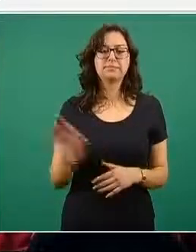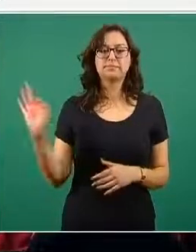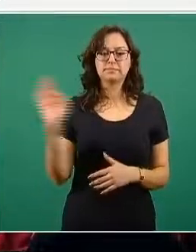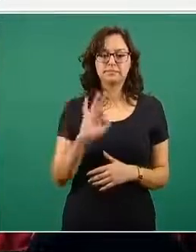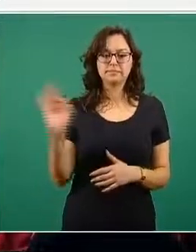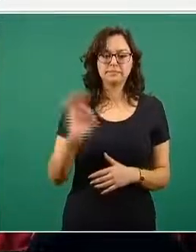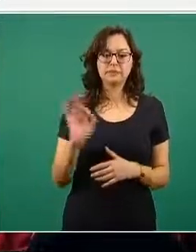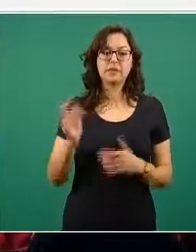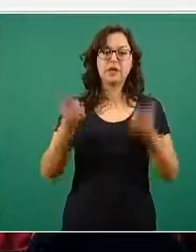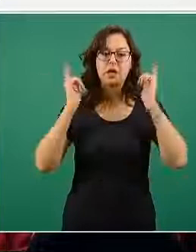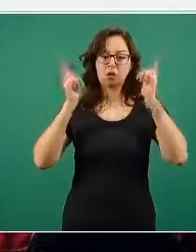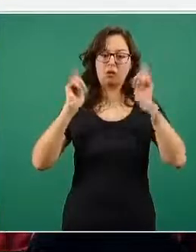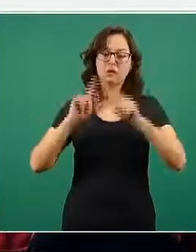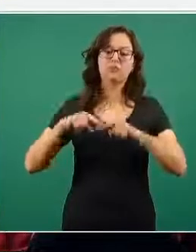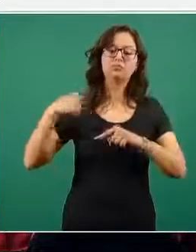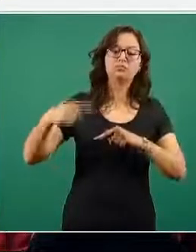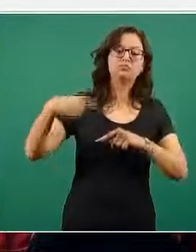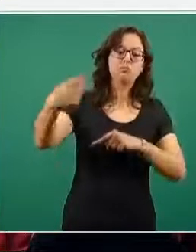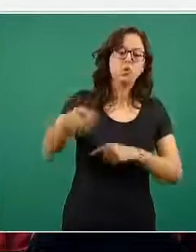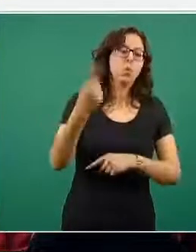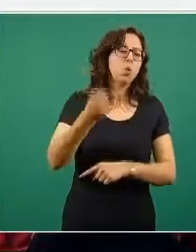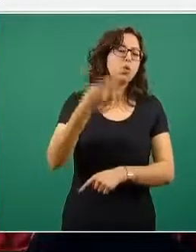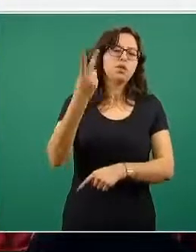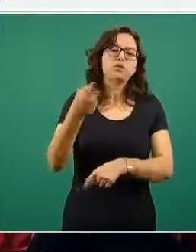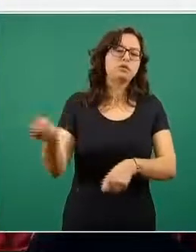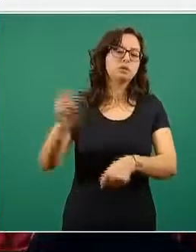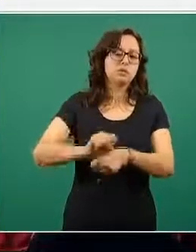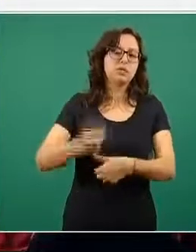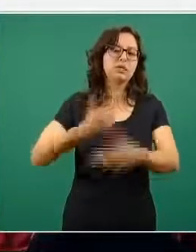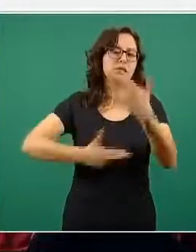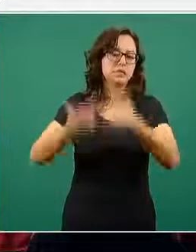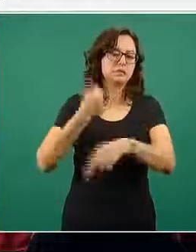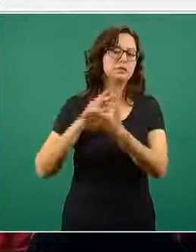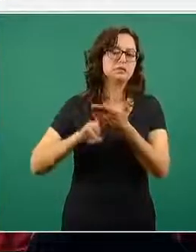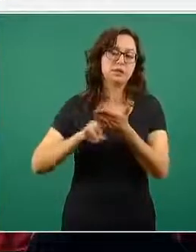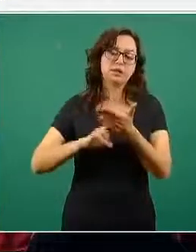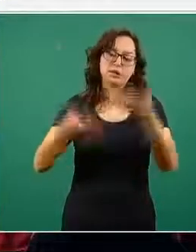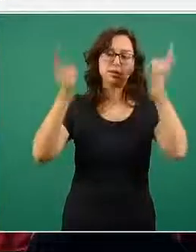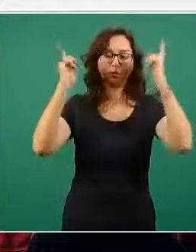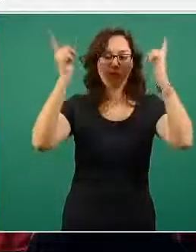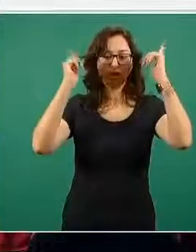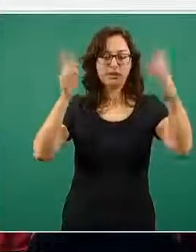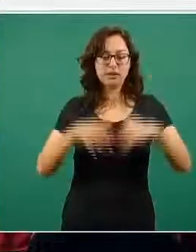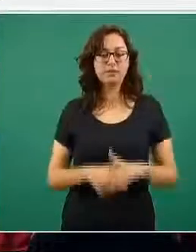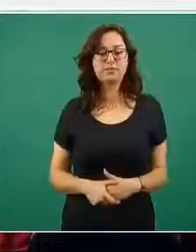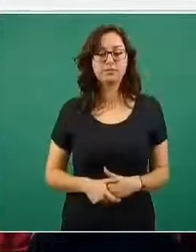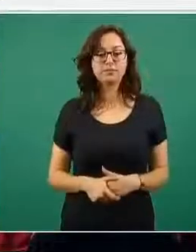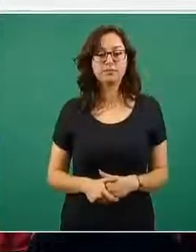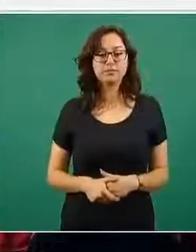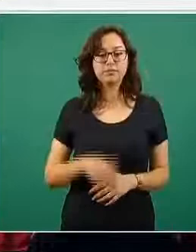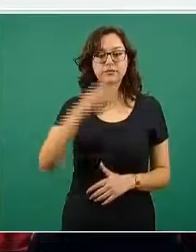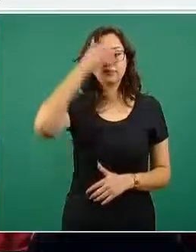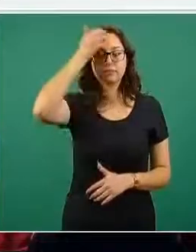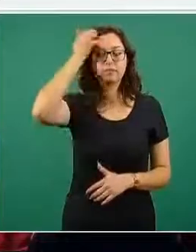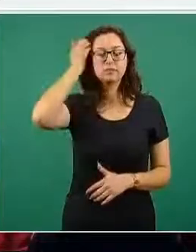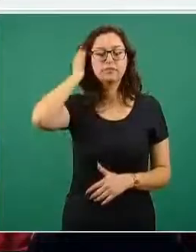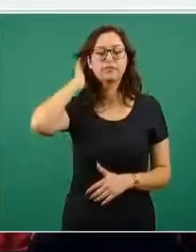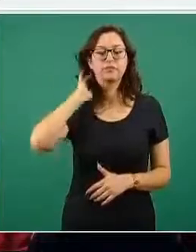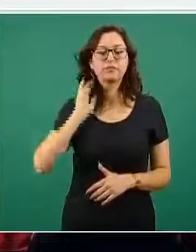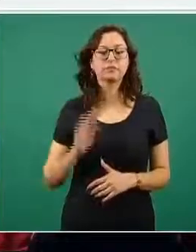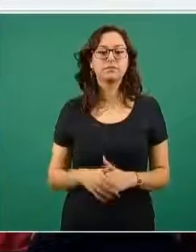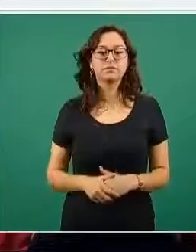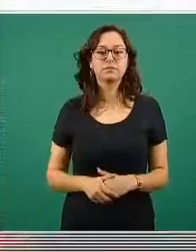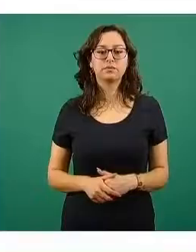probablemente esperemos que un par de semanas se pueda regresar. Sobre los estados que dentro del